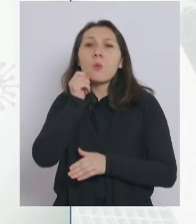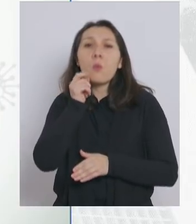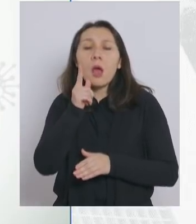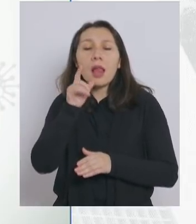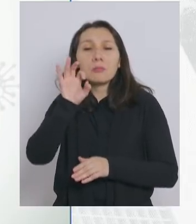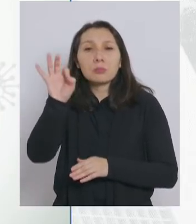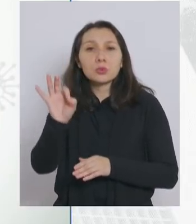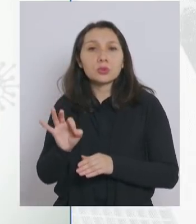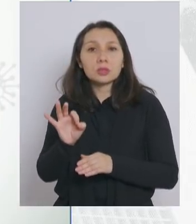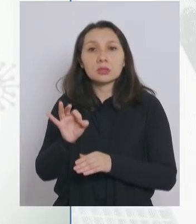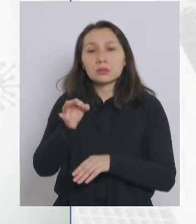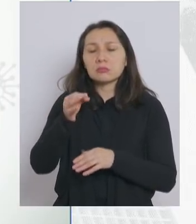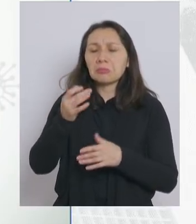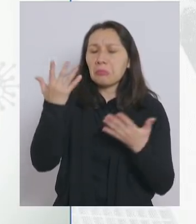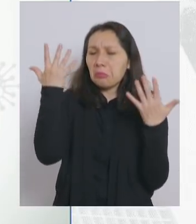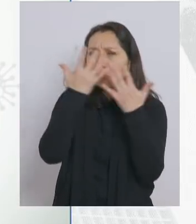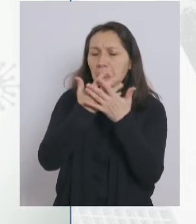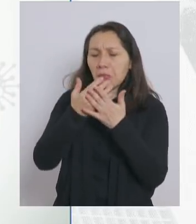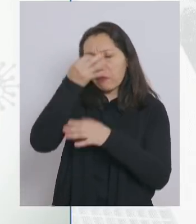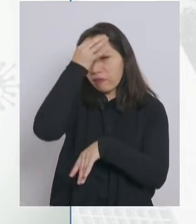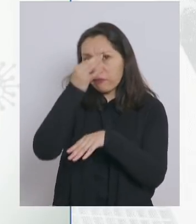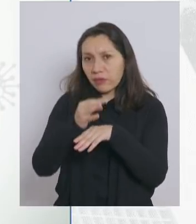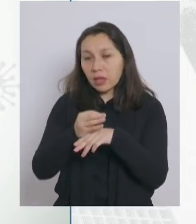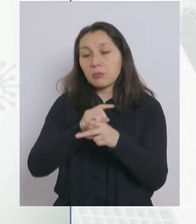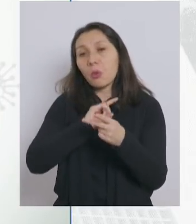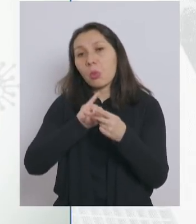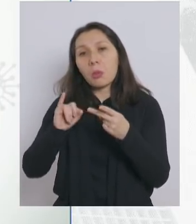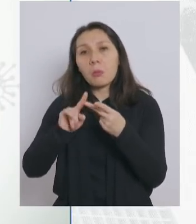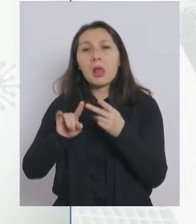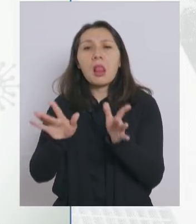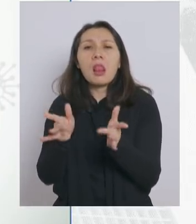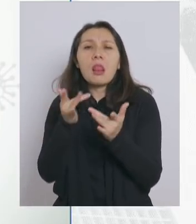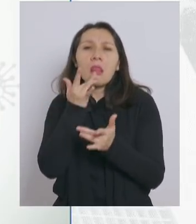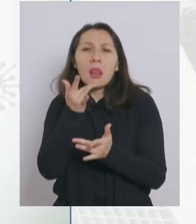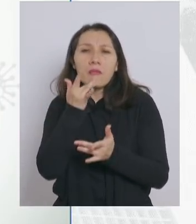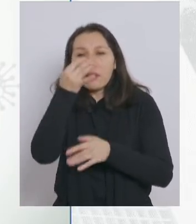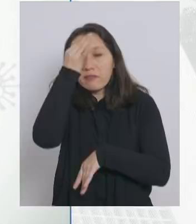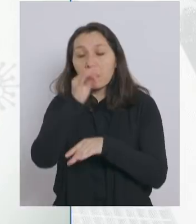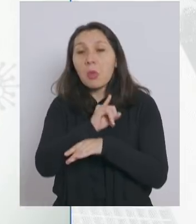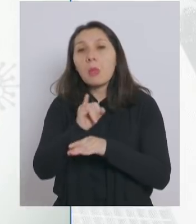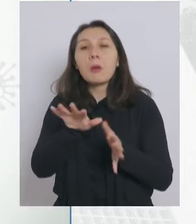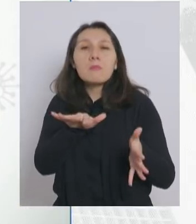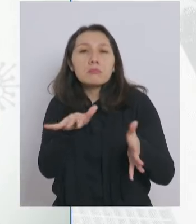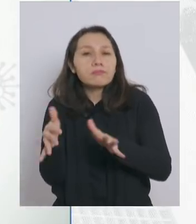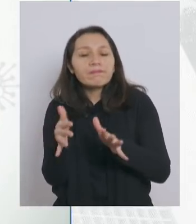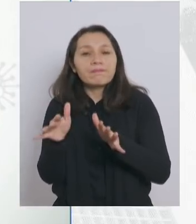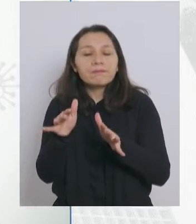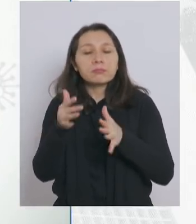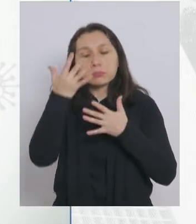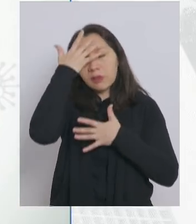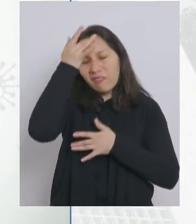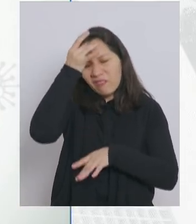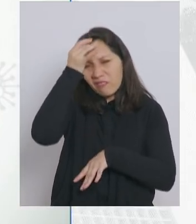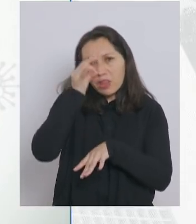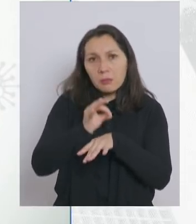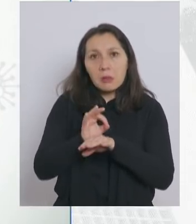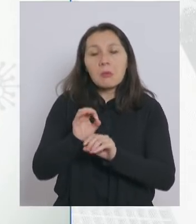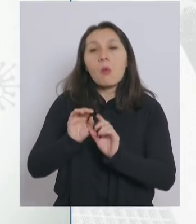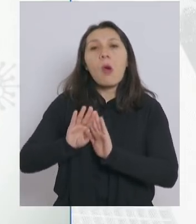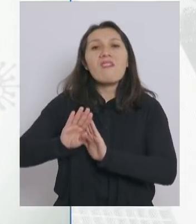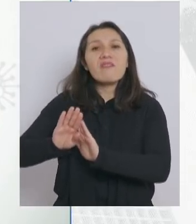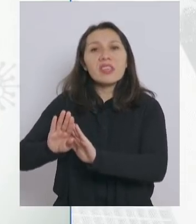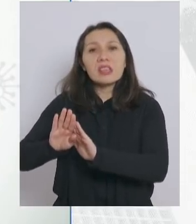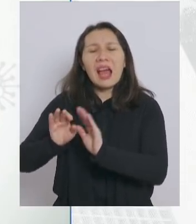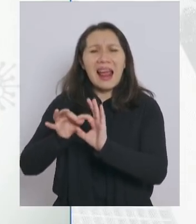gran porcentaje, una infección asintomática, después vamos a tener una enfermedad leve, hasta llegar a una enfermedad moderada, pudiendo evitar la enfermedad severa y la